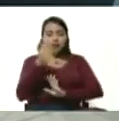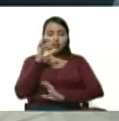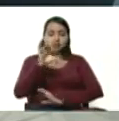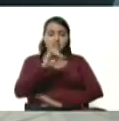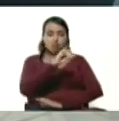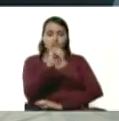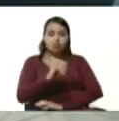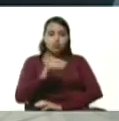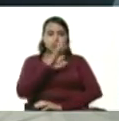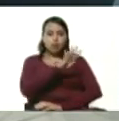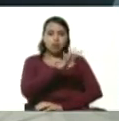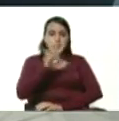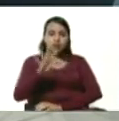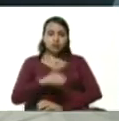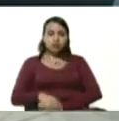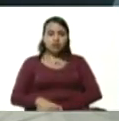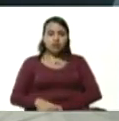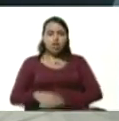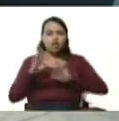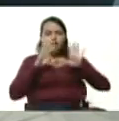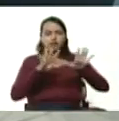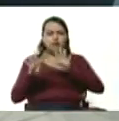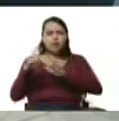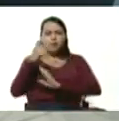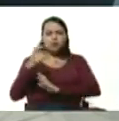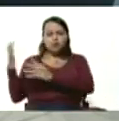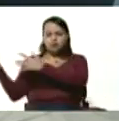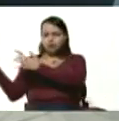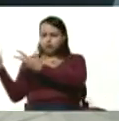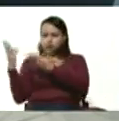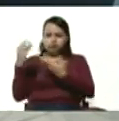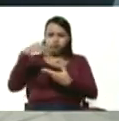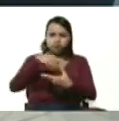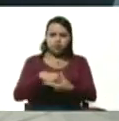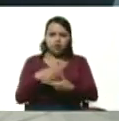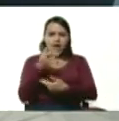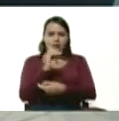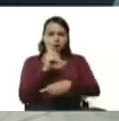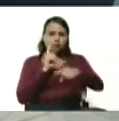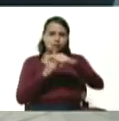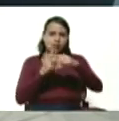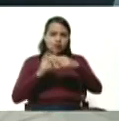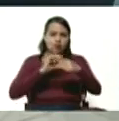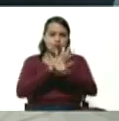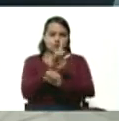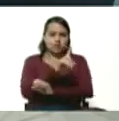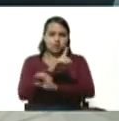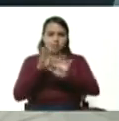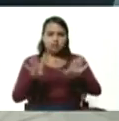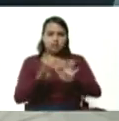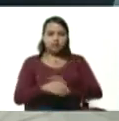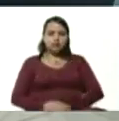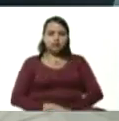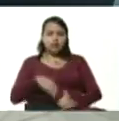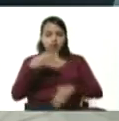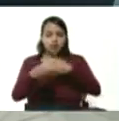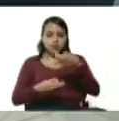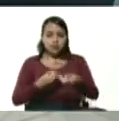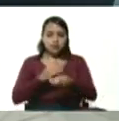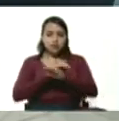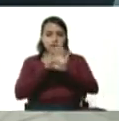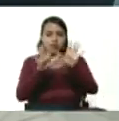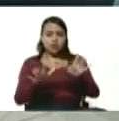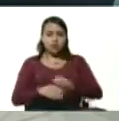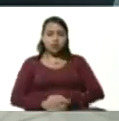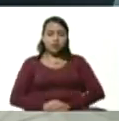44 y 99 con nacionales han llegado a nuestro país contaminados con el COVID-19 ha sido un reporte también amplio lamentablemente